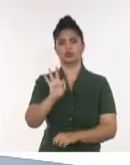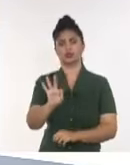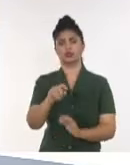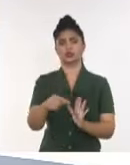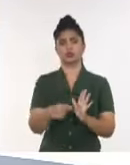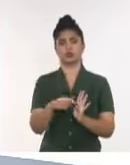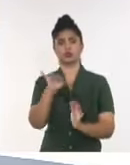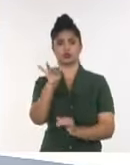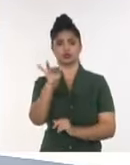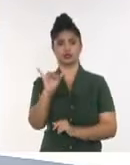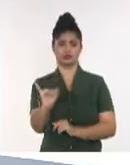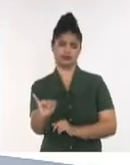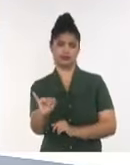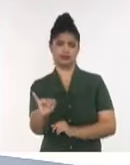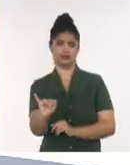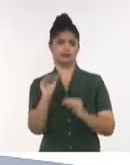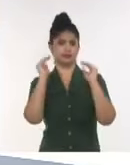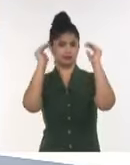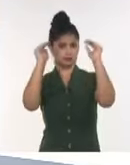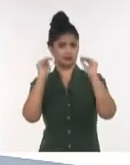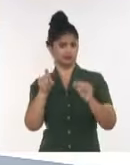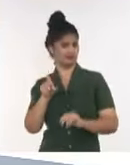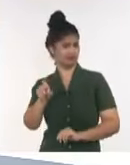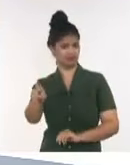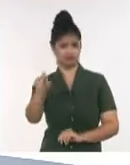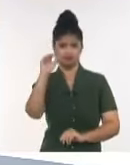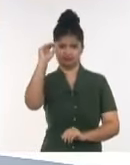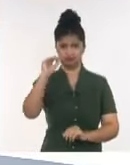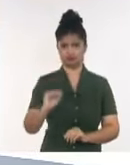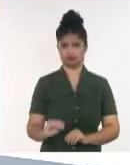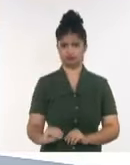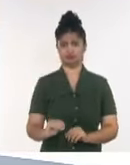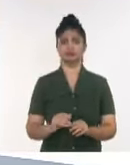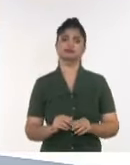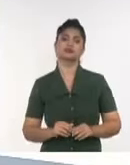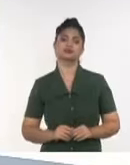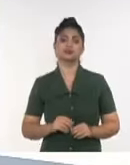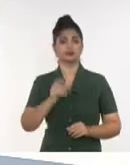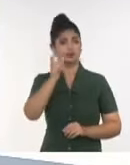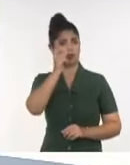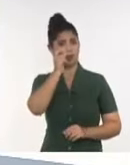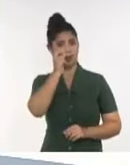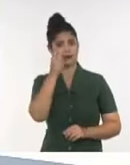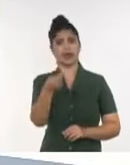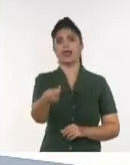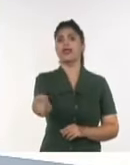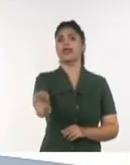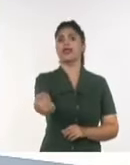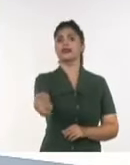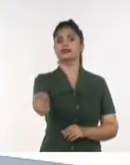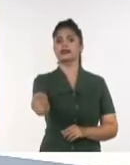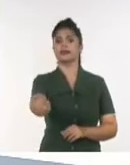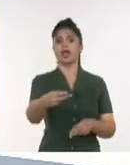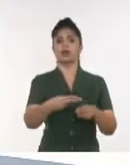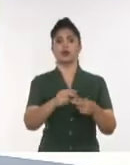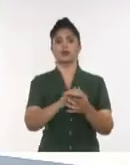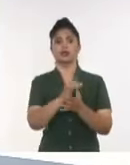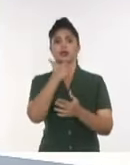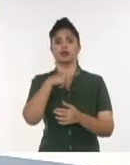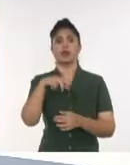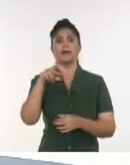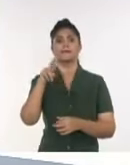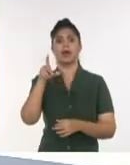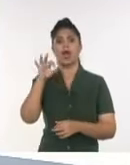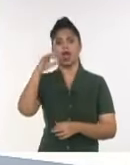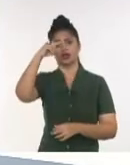a semifinales. El pentatleta Marcos Antonio Rojas terminó último en la esgrima con 175 puntos. También Anisley García